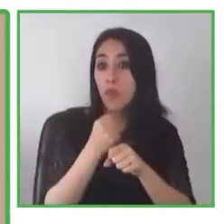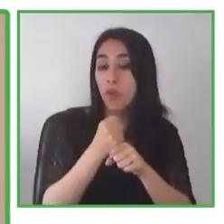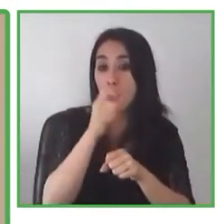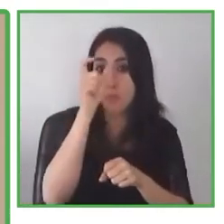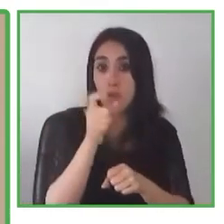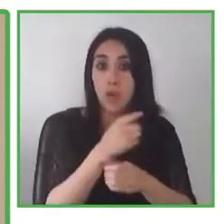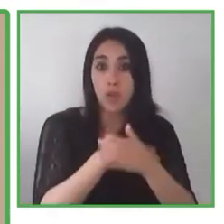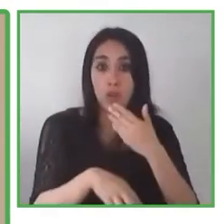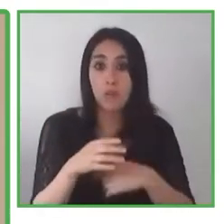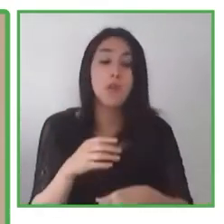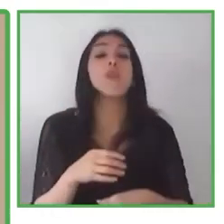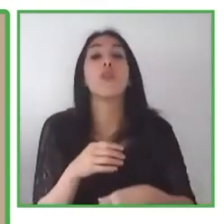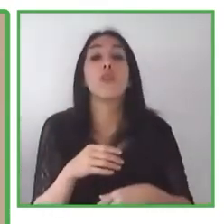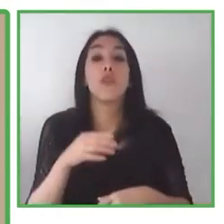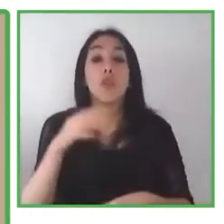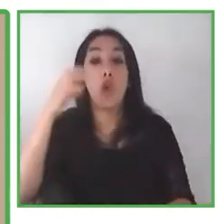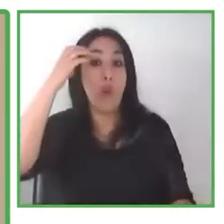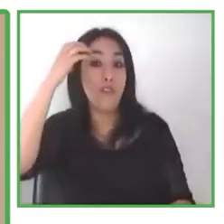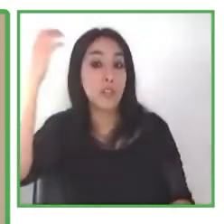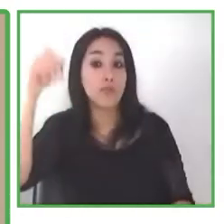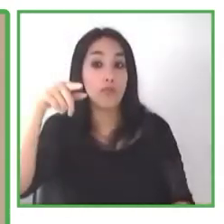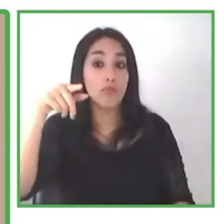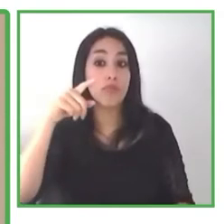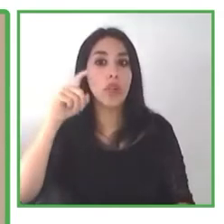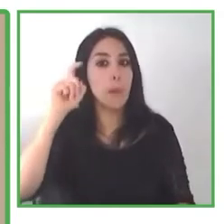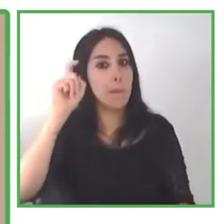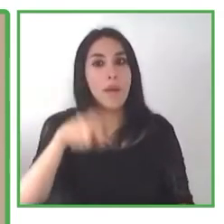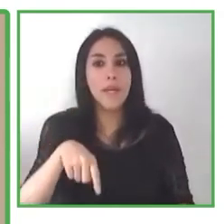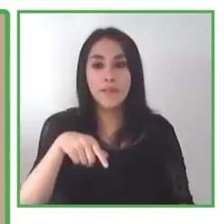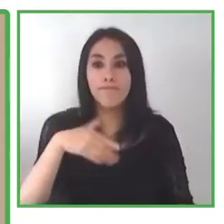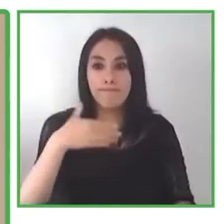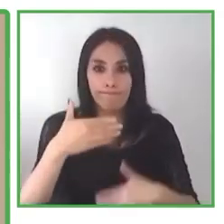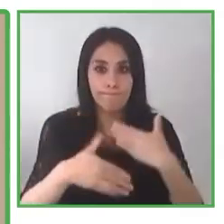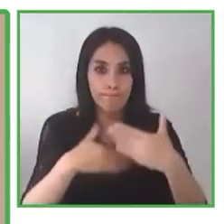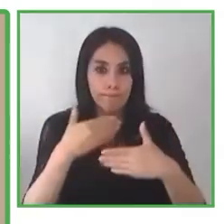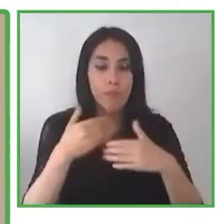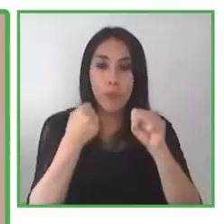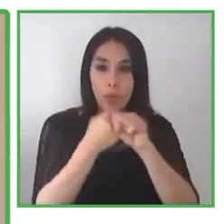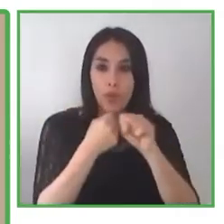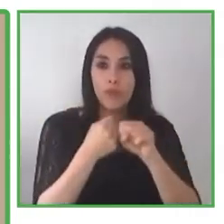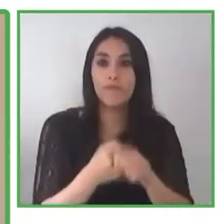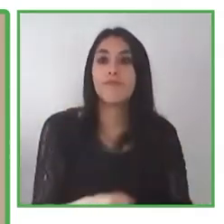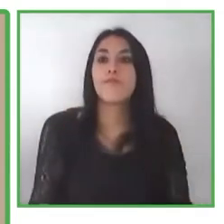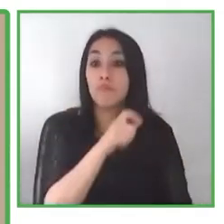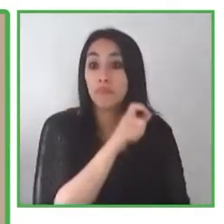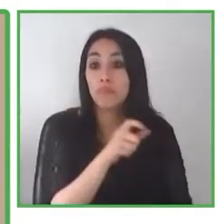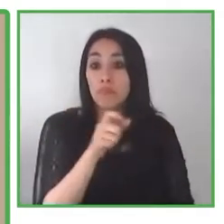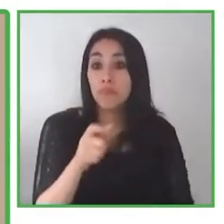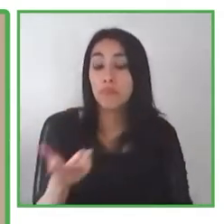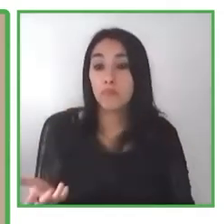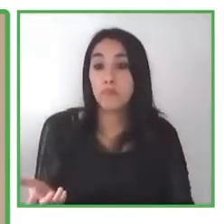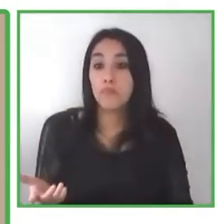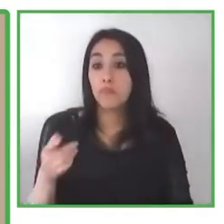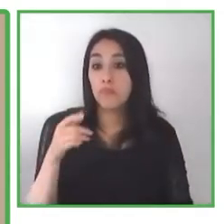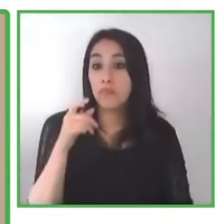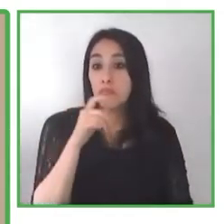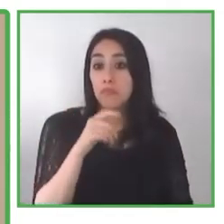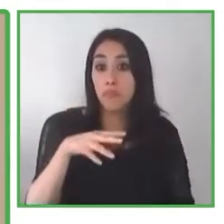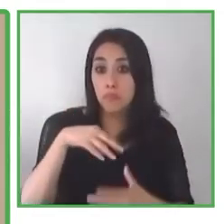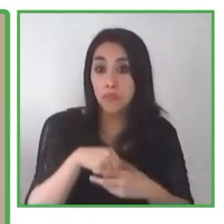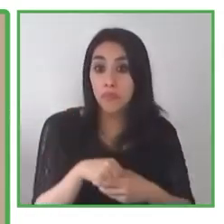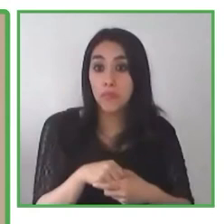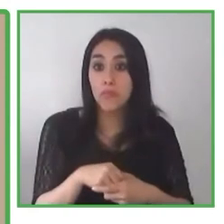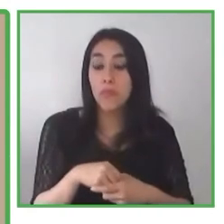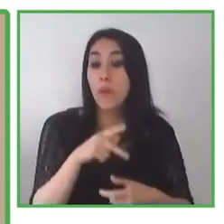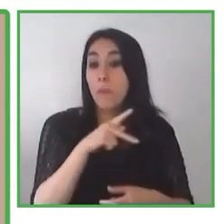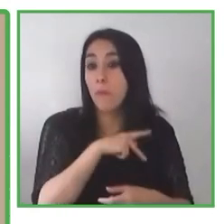también apoyar el empleo de las personas con discapacidad en el sector privado, donde las cuotas se deben asegurar,